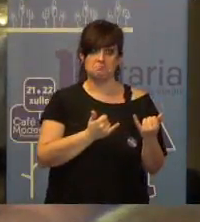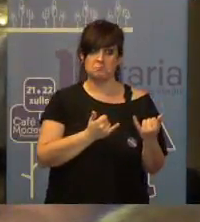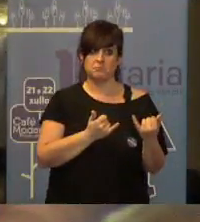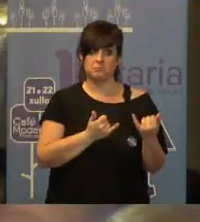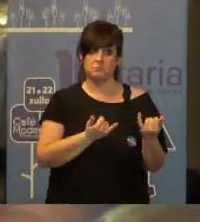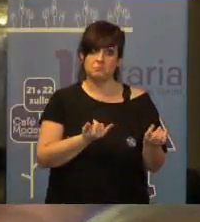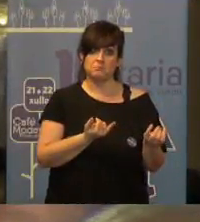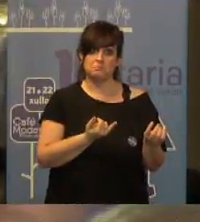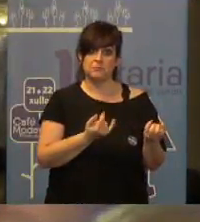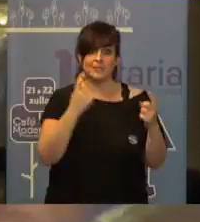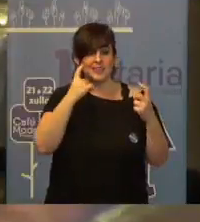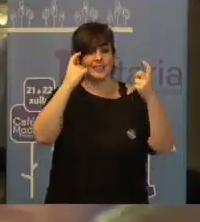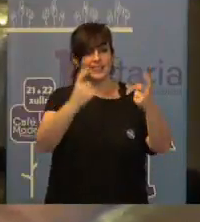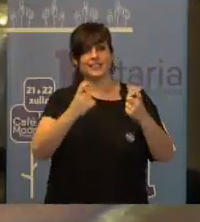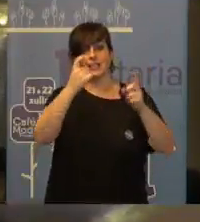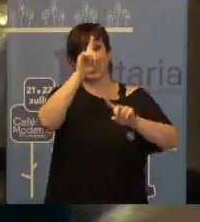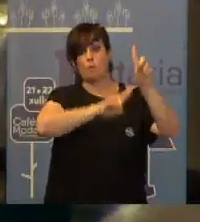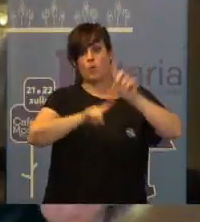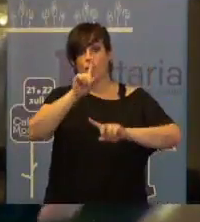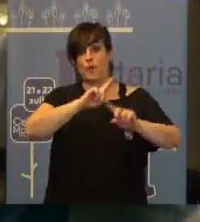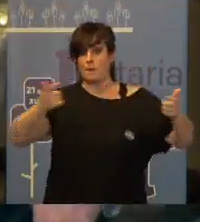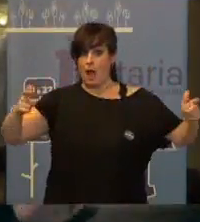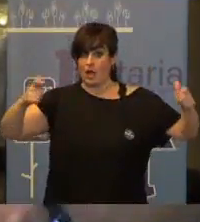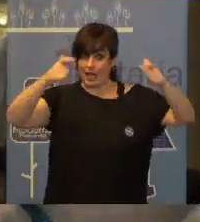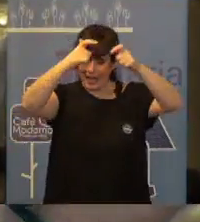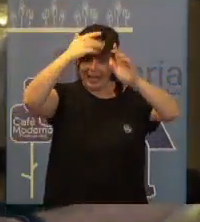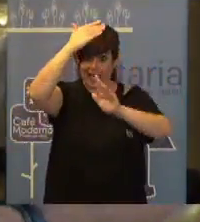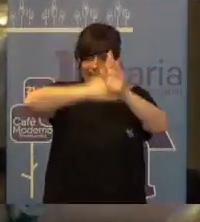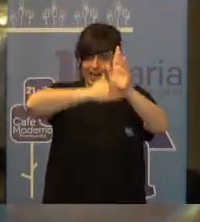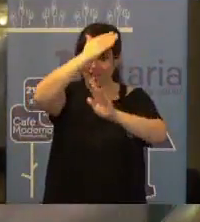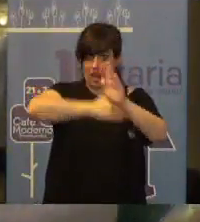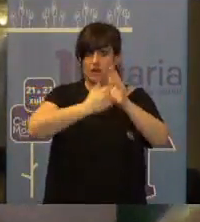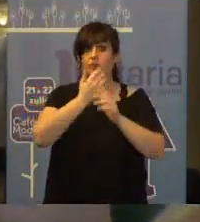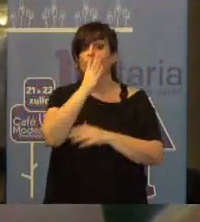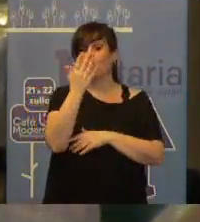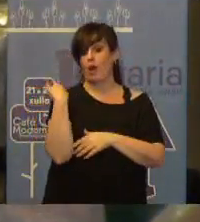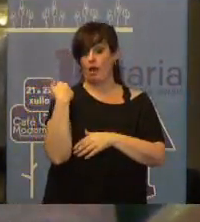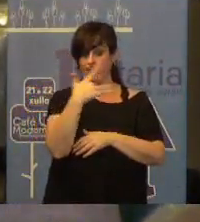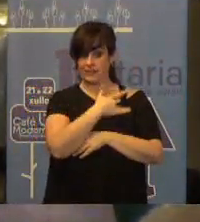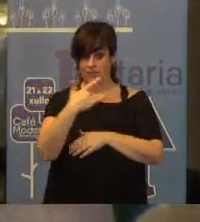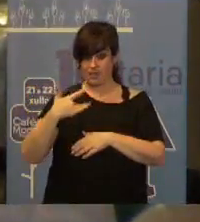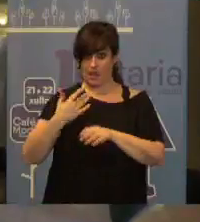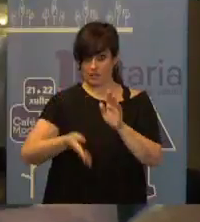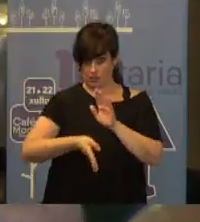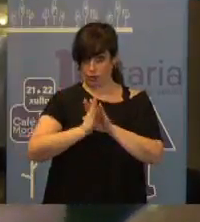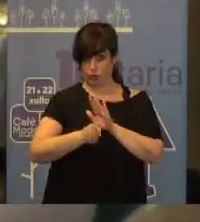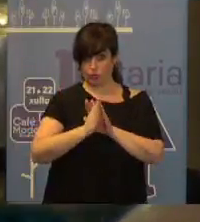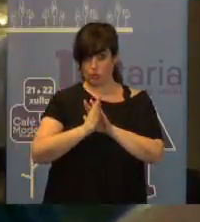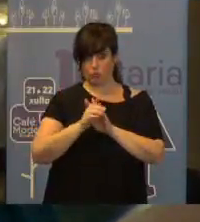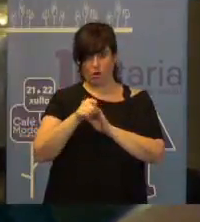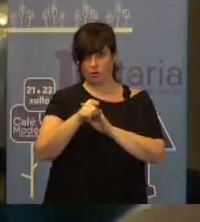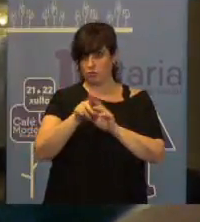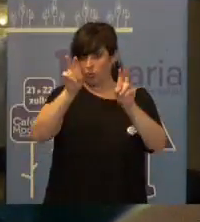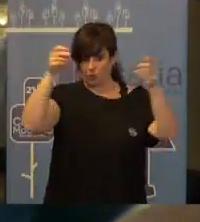E xerarquizar os problemas. Repito, no seu momento, cando as caixas existían, as caixas eran o asunto central, porque